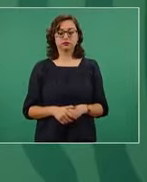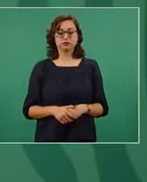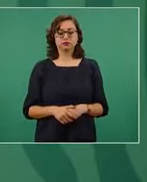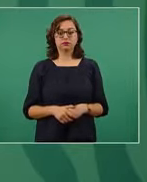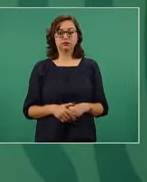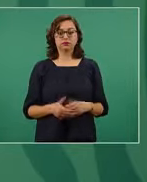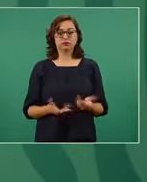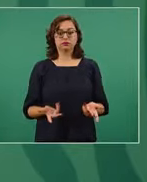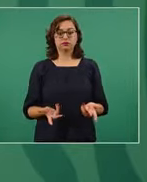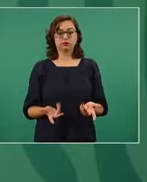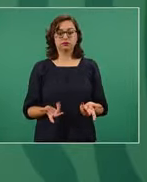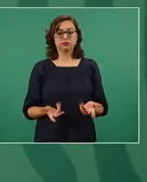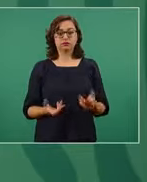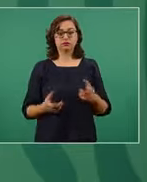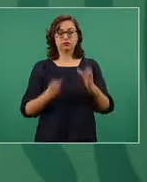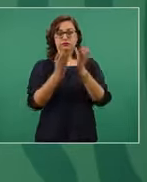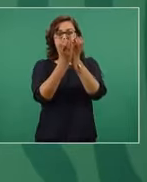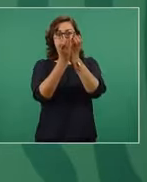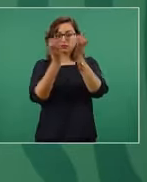debilidad, fragilidad de la trave,